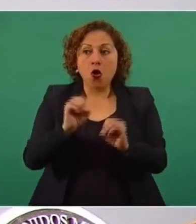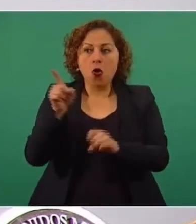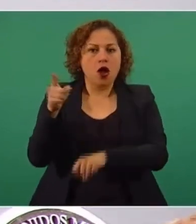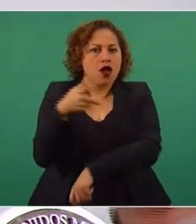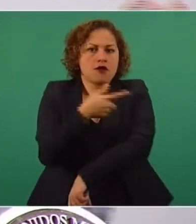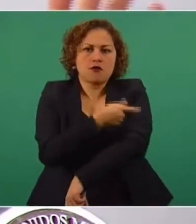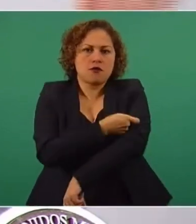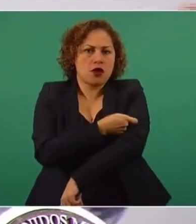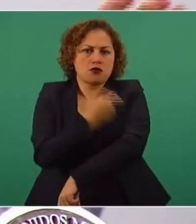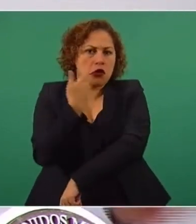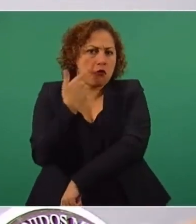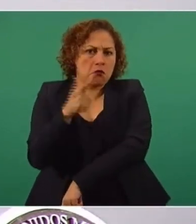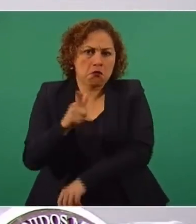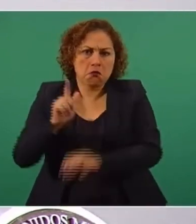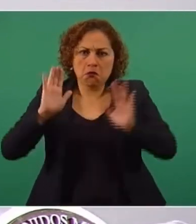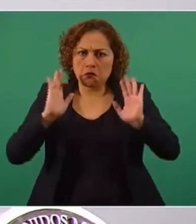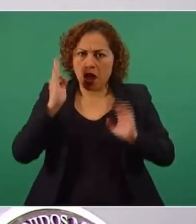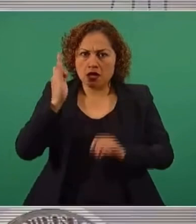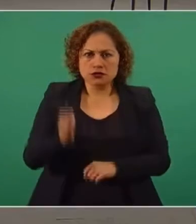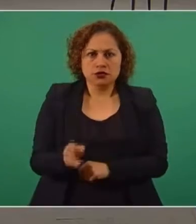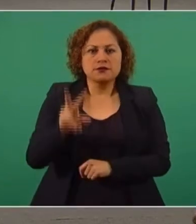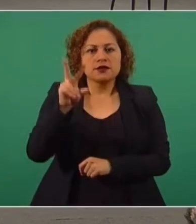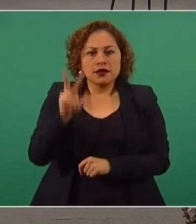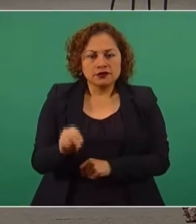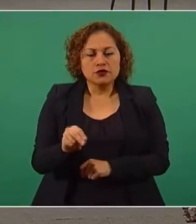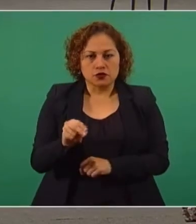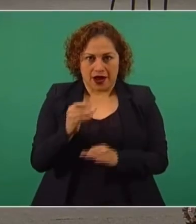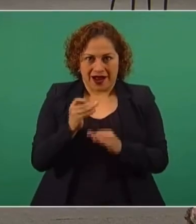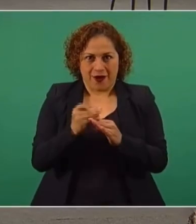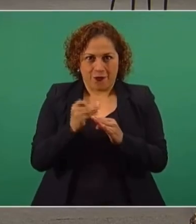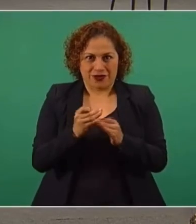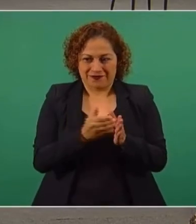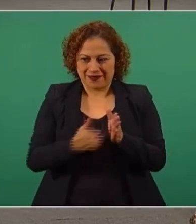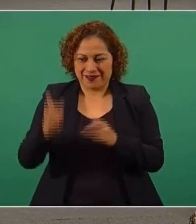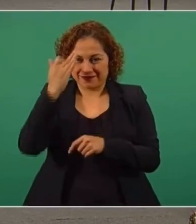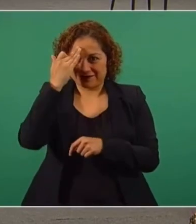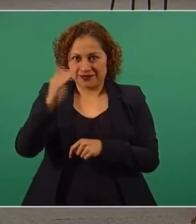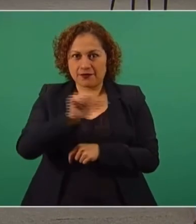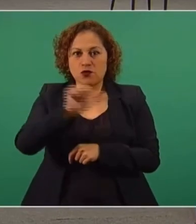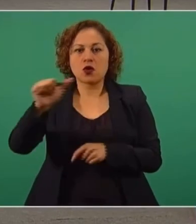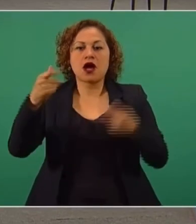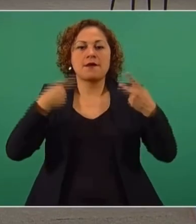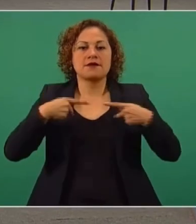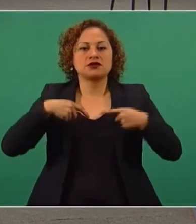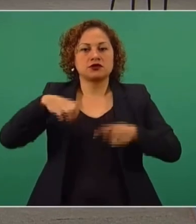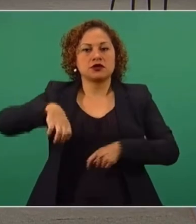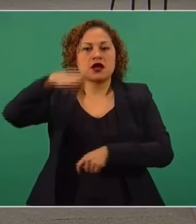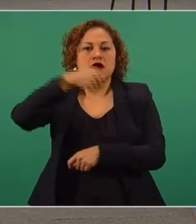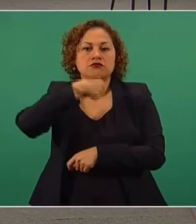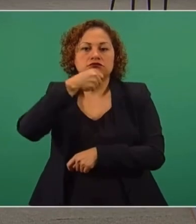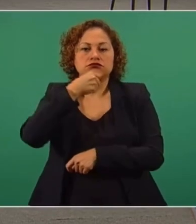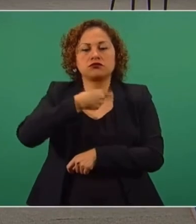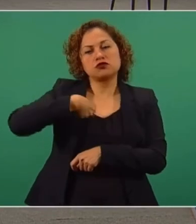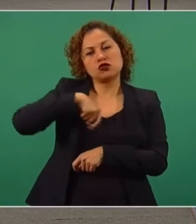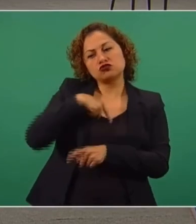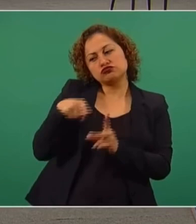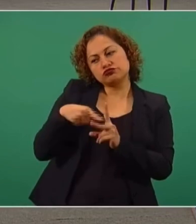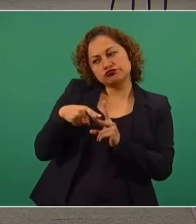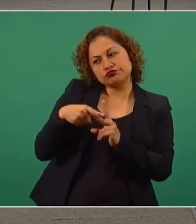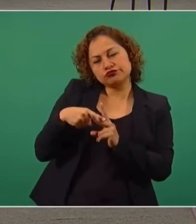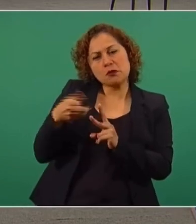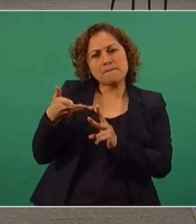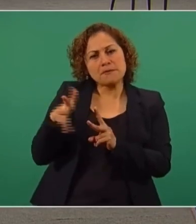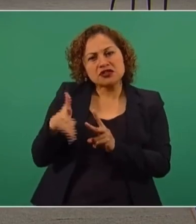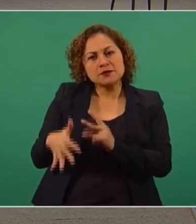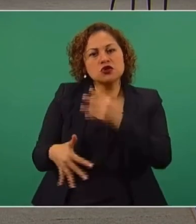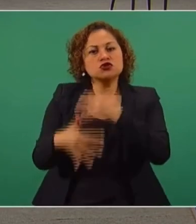ronda específica para personas adultas mayores. Nosotros estimamos 15 millones en promedio, de acuerdo al censo,